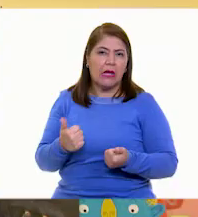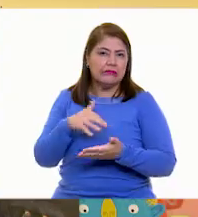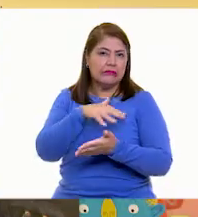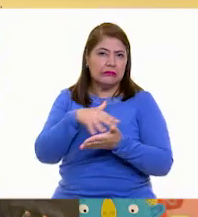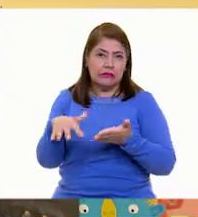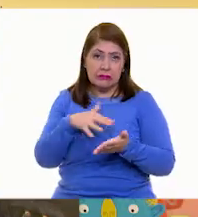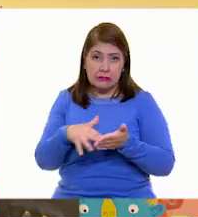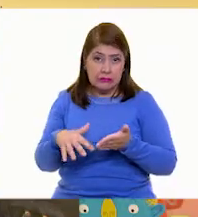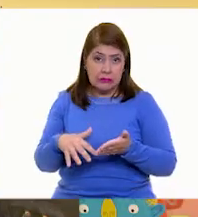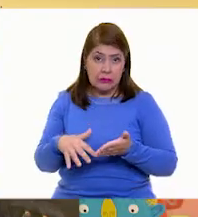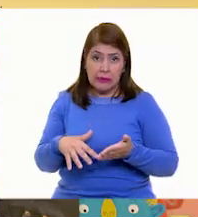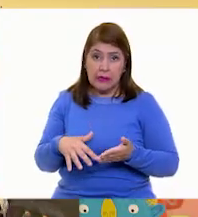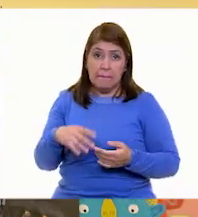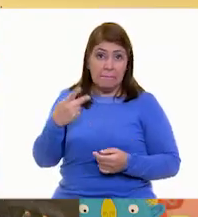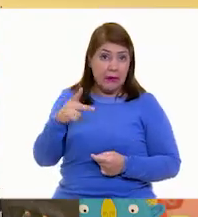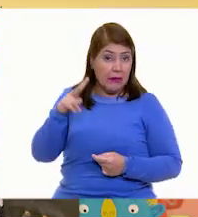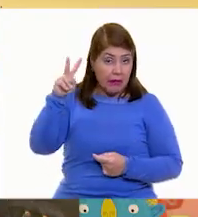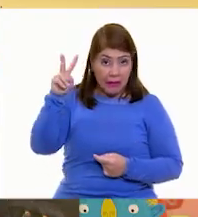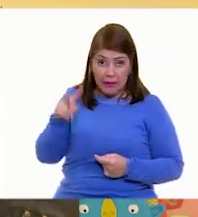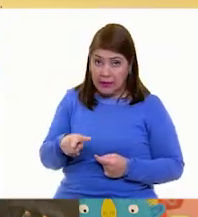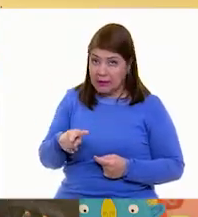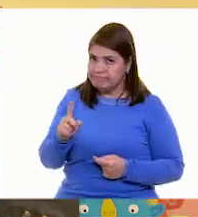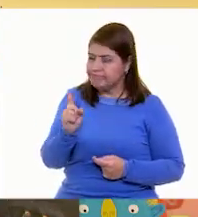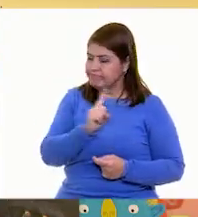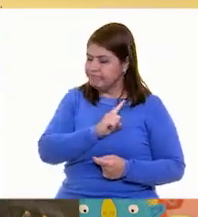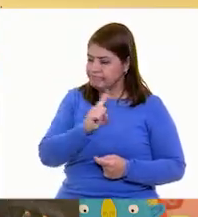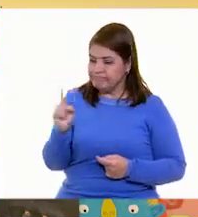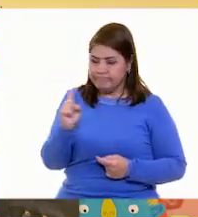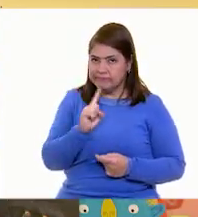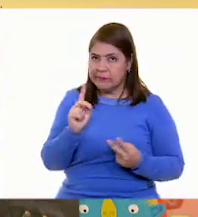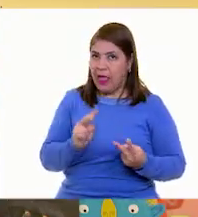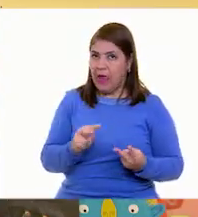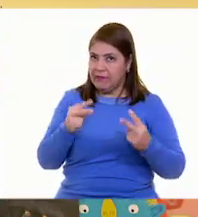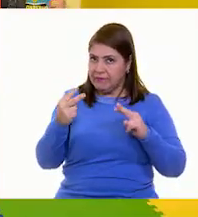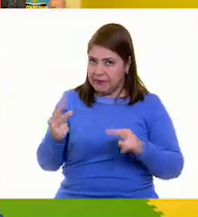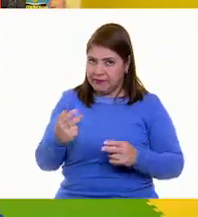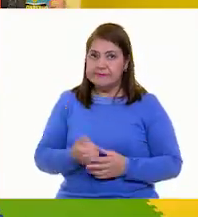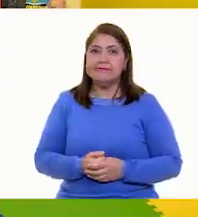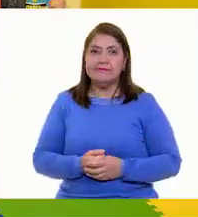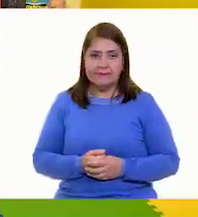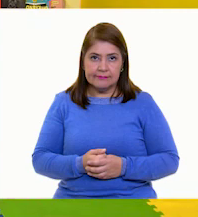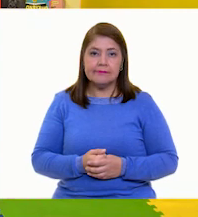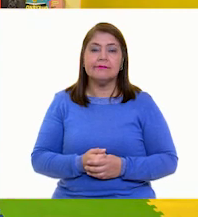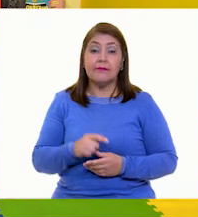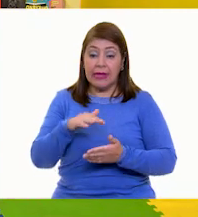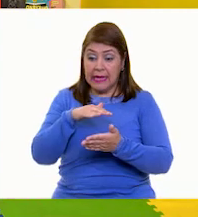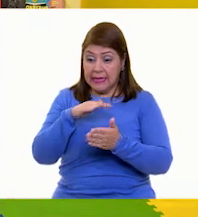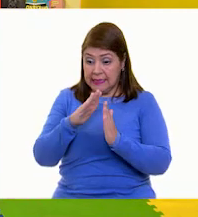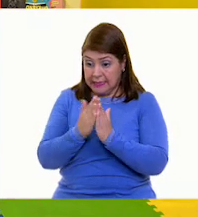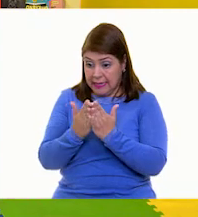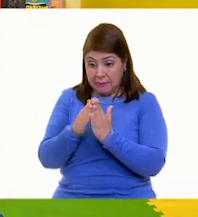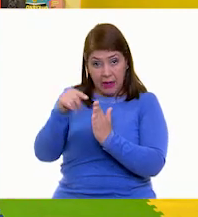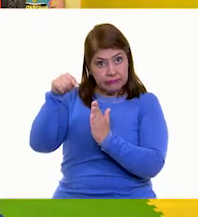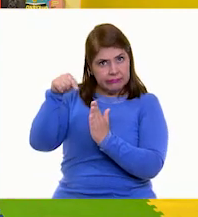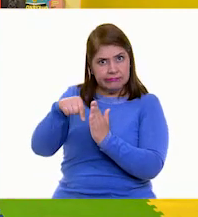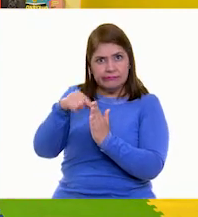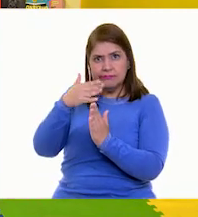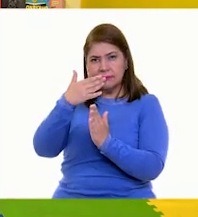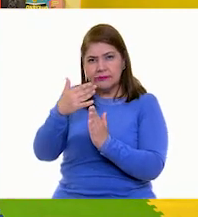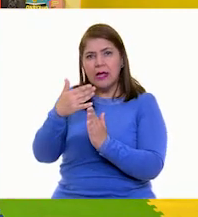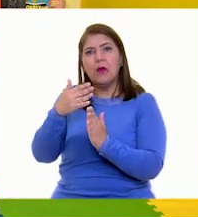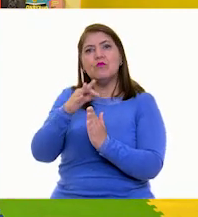lectura, cuando en realidad es todo lo contrario. Un buen libro es aquel que invita